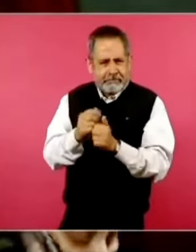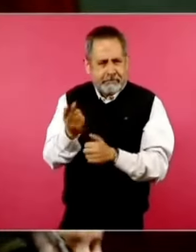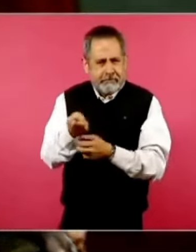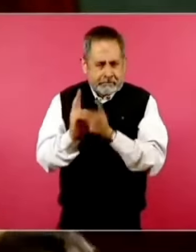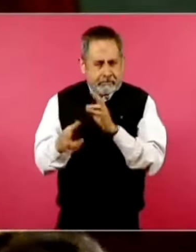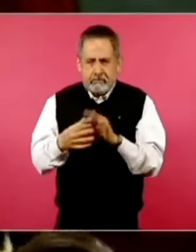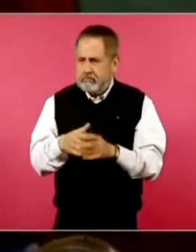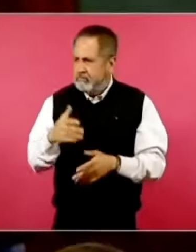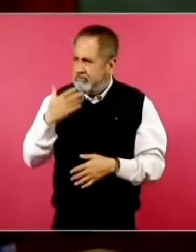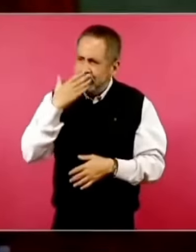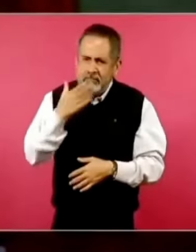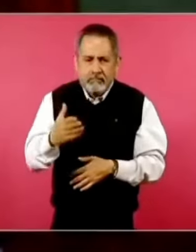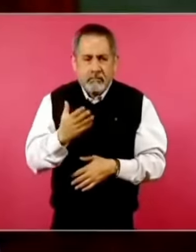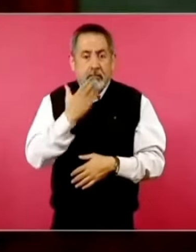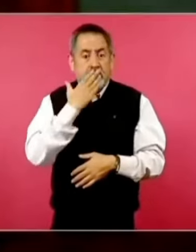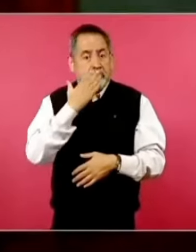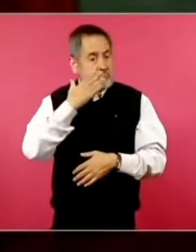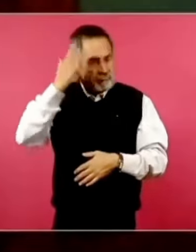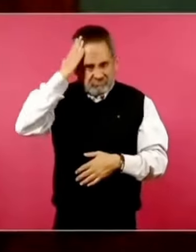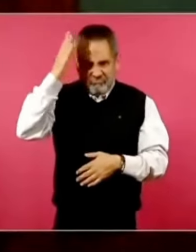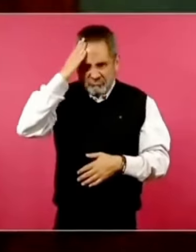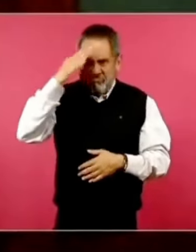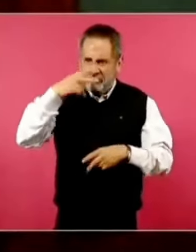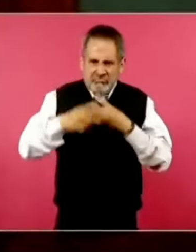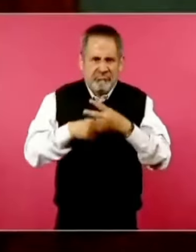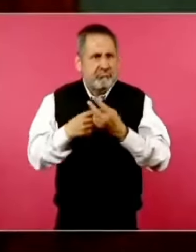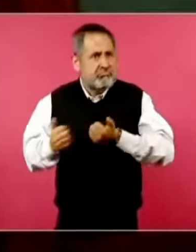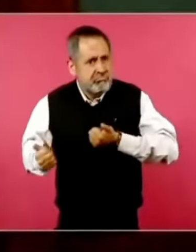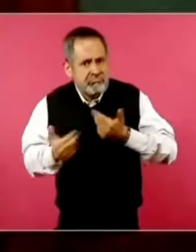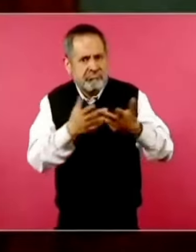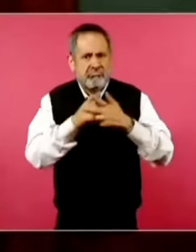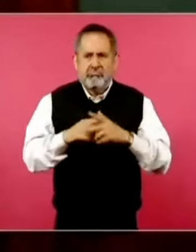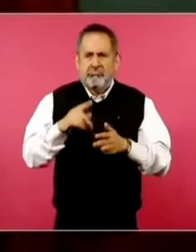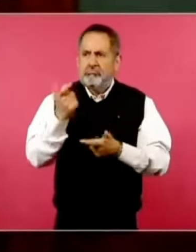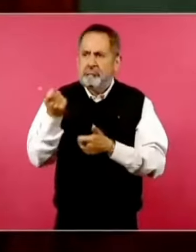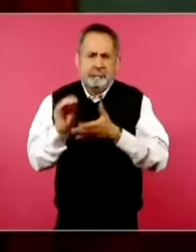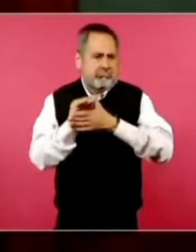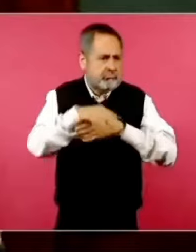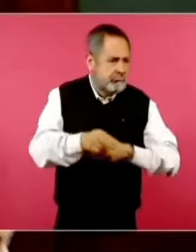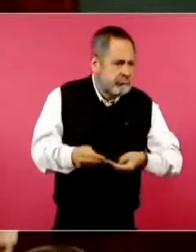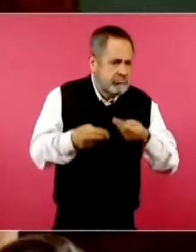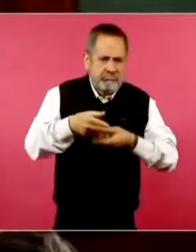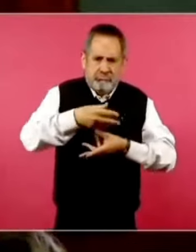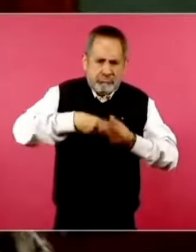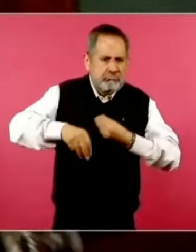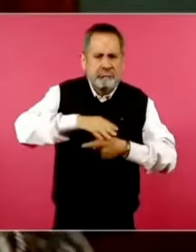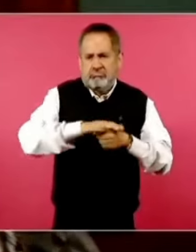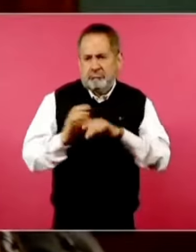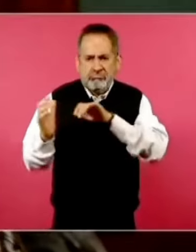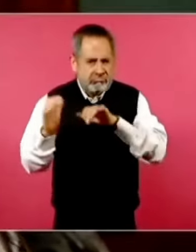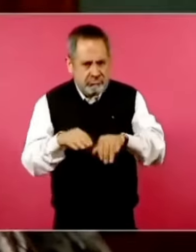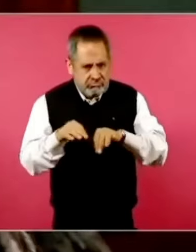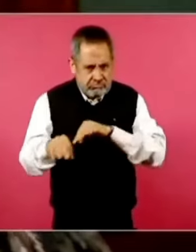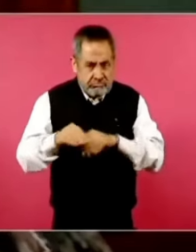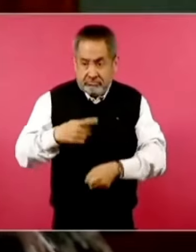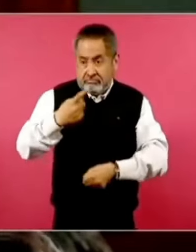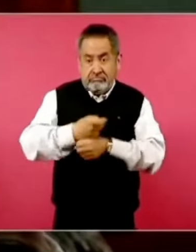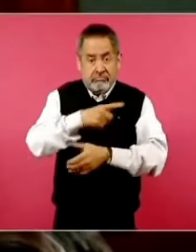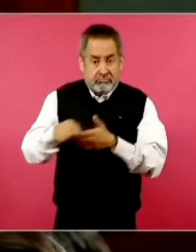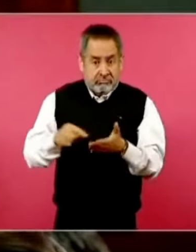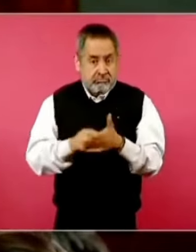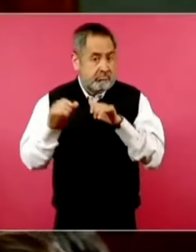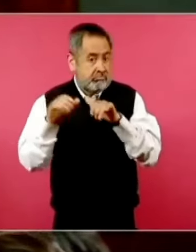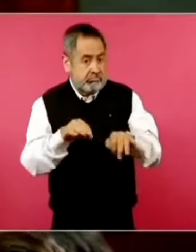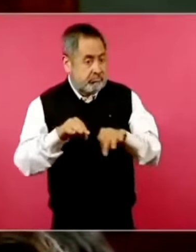y la verdad que ya Sonora es punta de lanza en muchos aspectos, en exportaciones, en captación de inversión extranjera directa, en generación de empleo. Somos el primer lugar, por ejemplo,